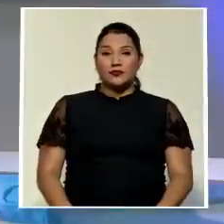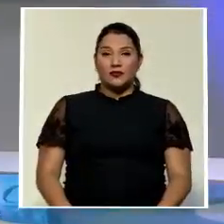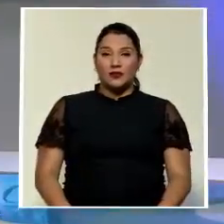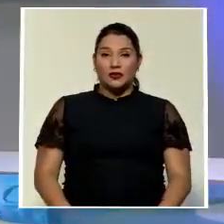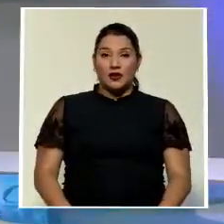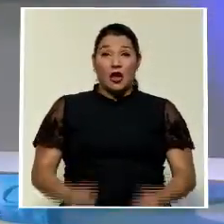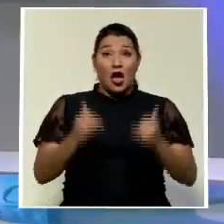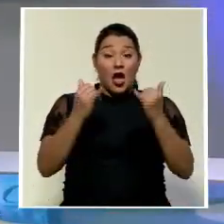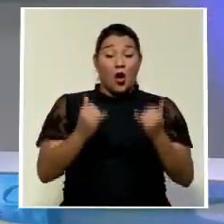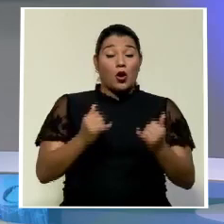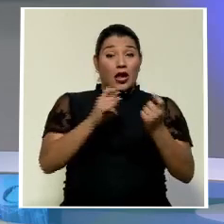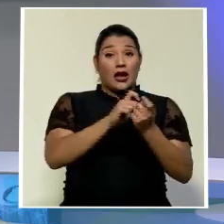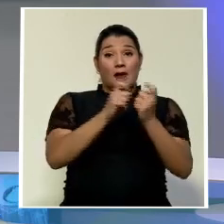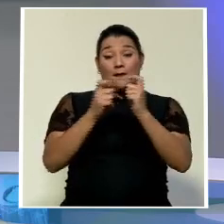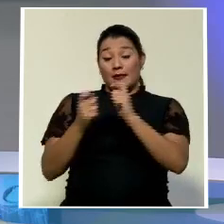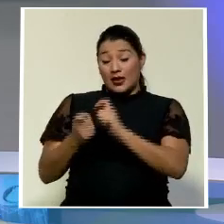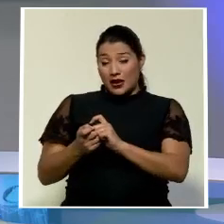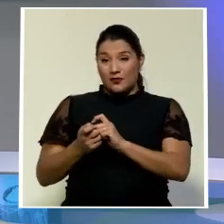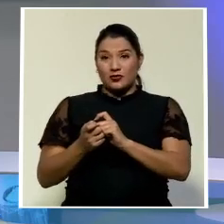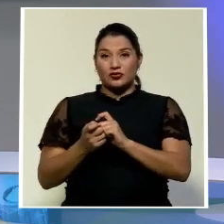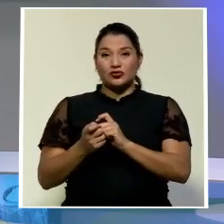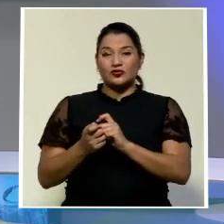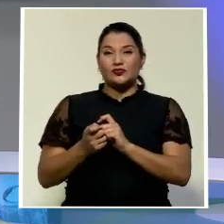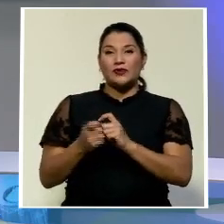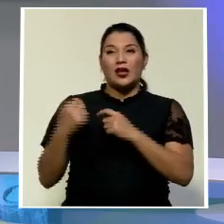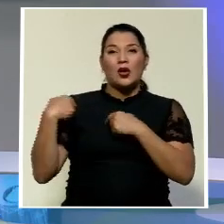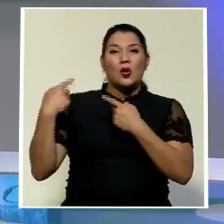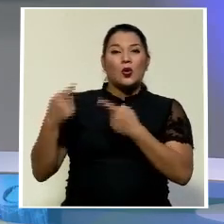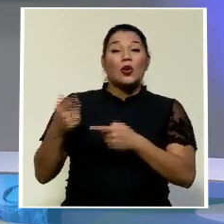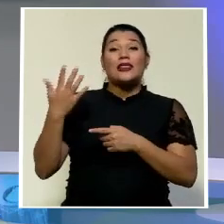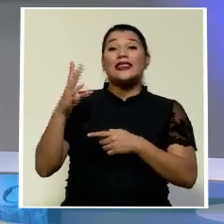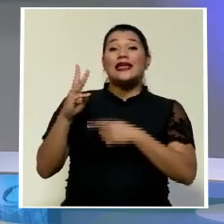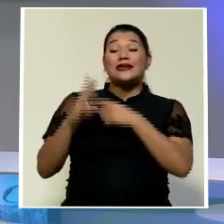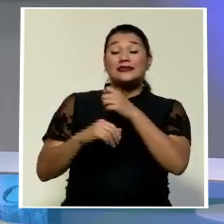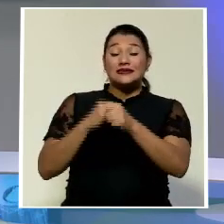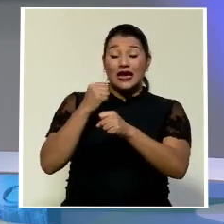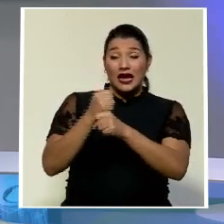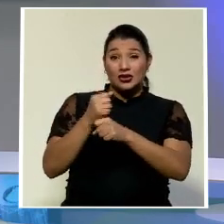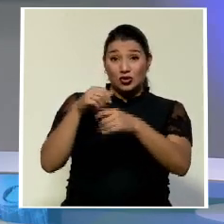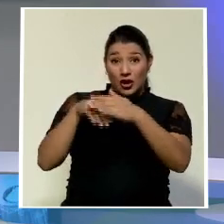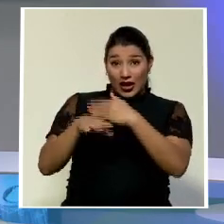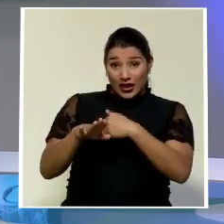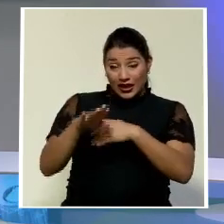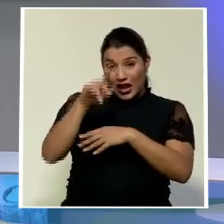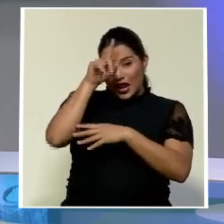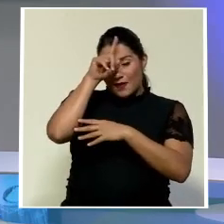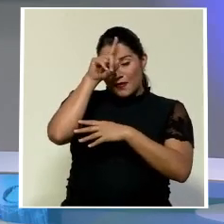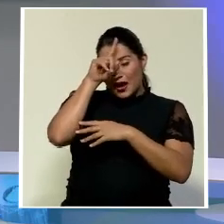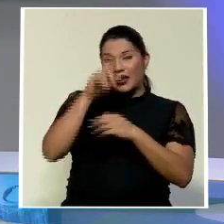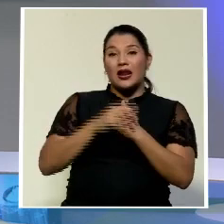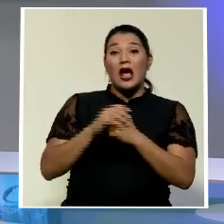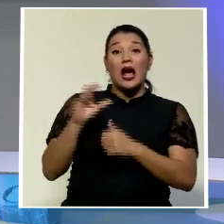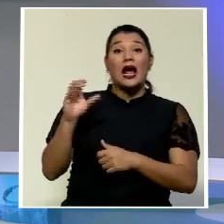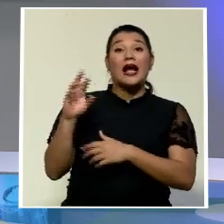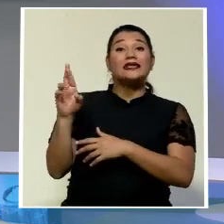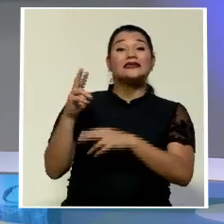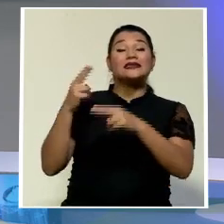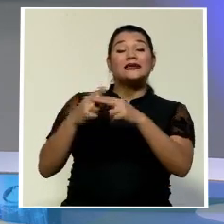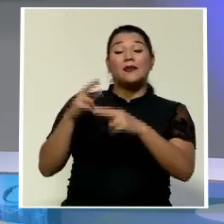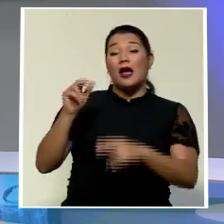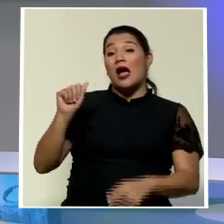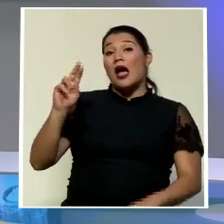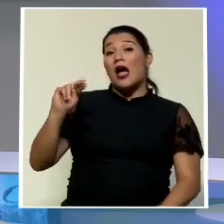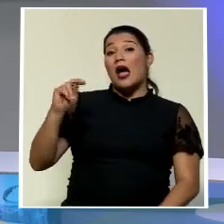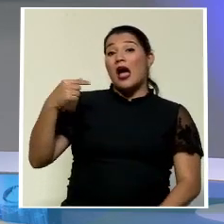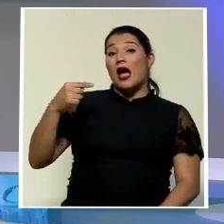Nos cambiamos de continente. A lo largo de 16 años en el poder alemán, la canciller Angela Merkel